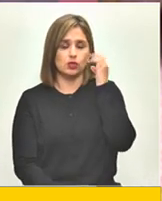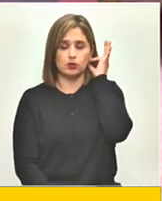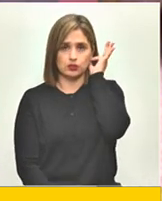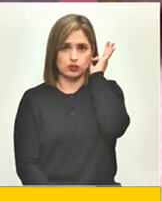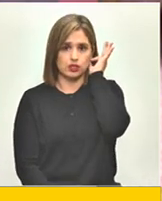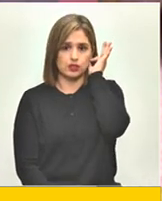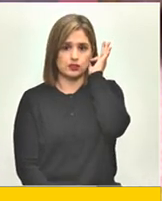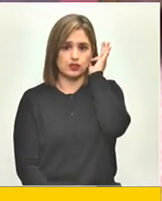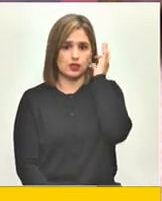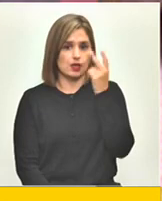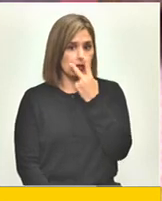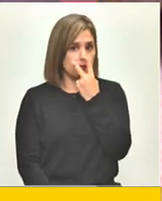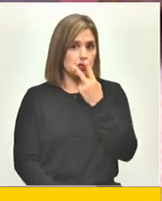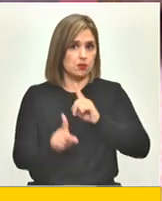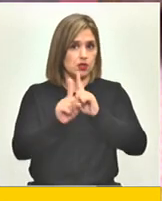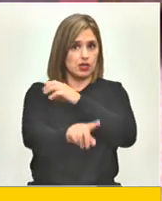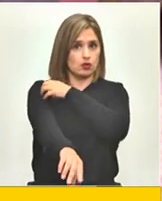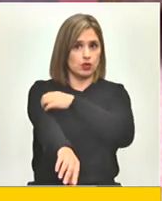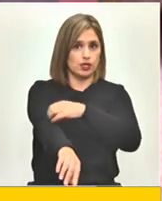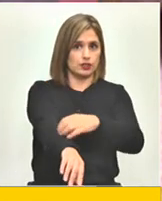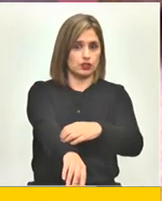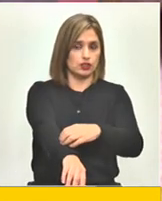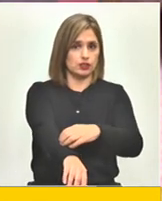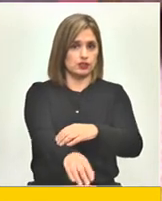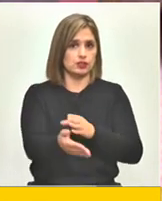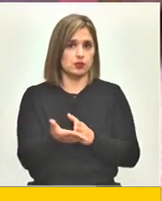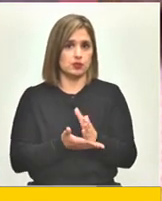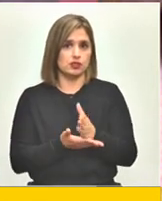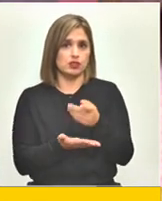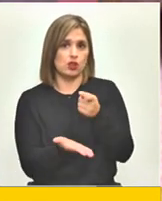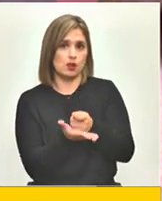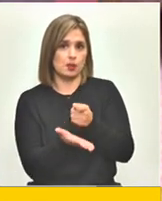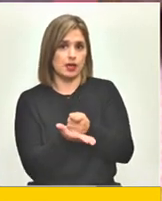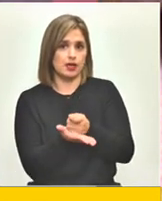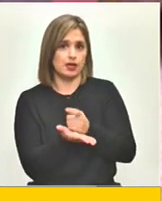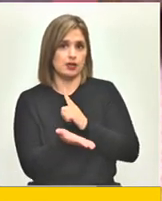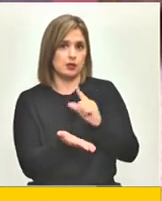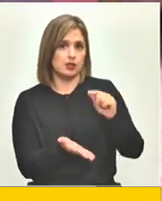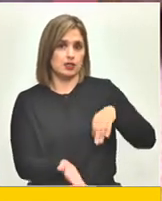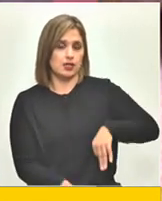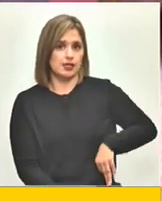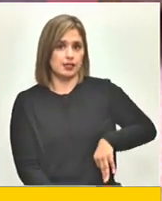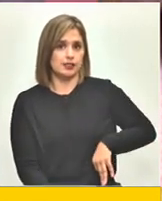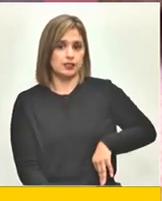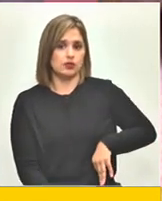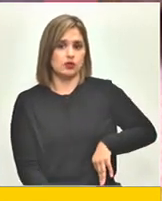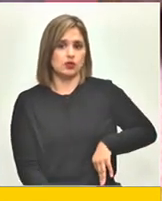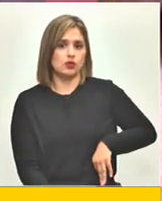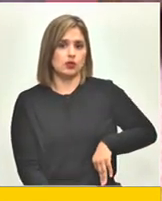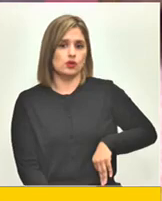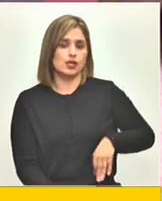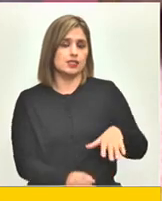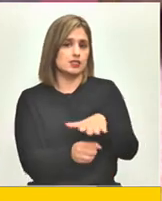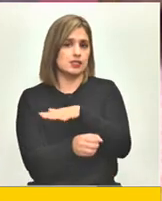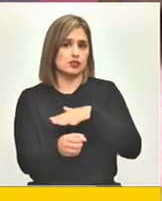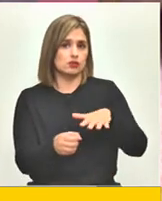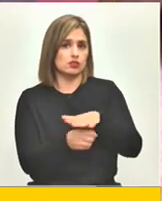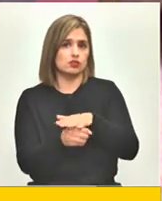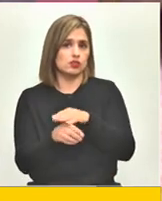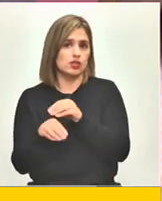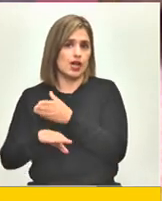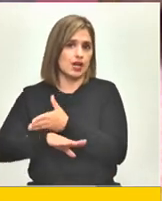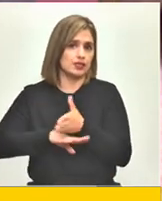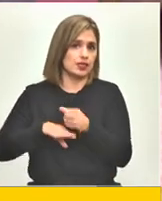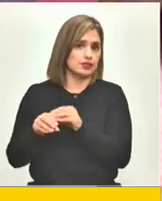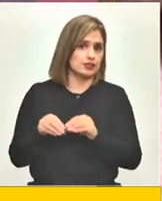vemos Que en algunas regiones se ha comenzado a pagar el incentivo al retiro de situaciones que estaban rezagadas